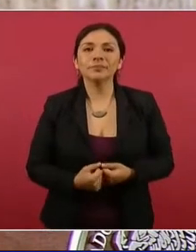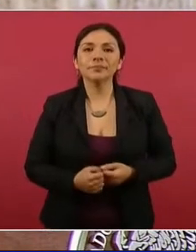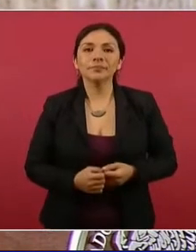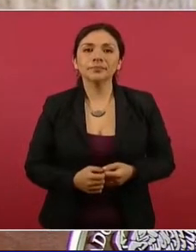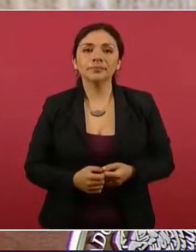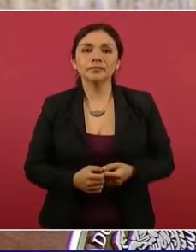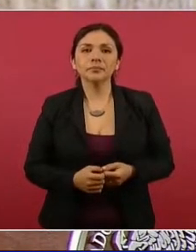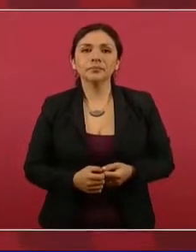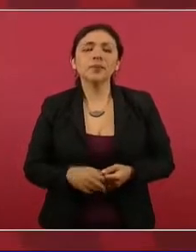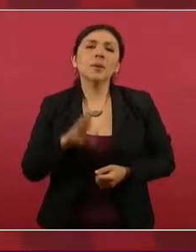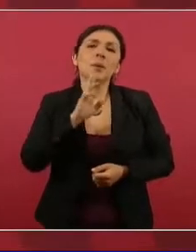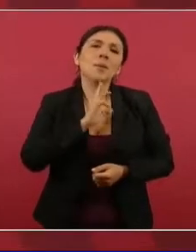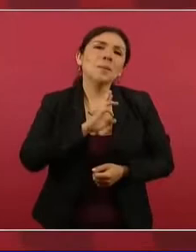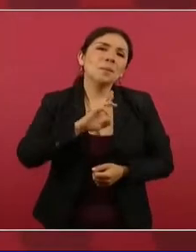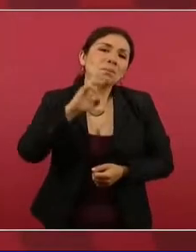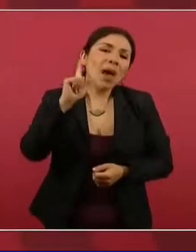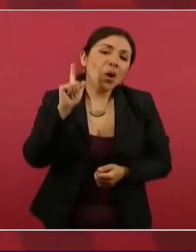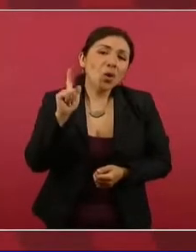Y entonces